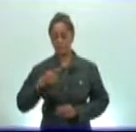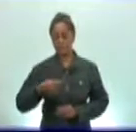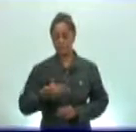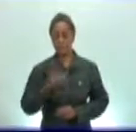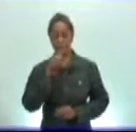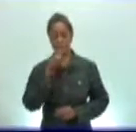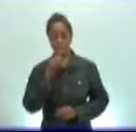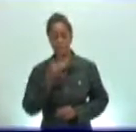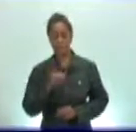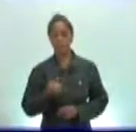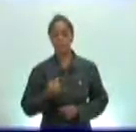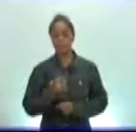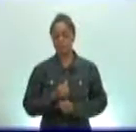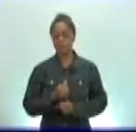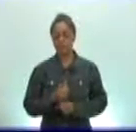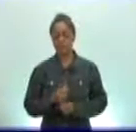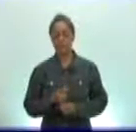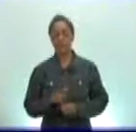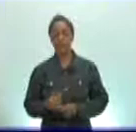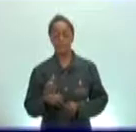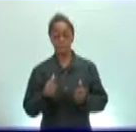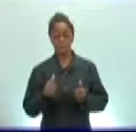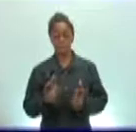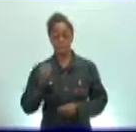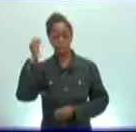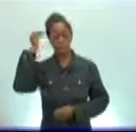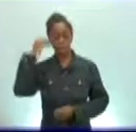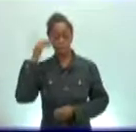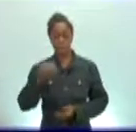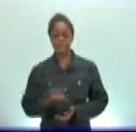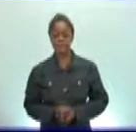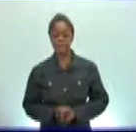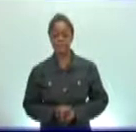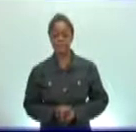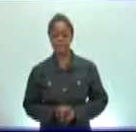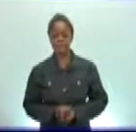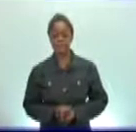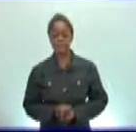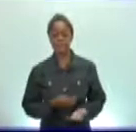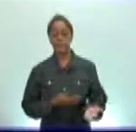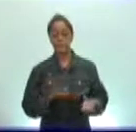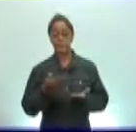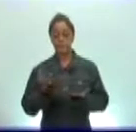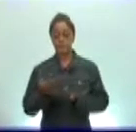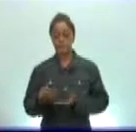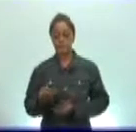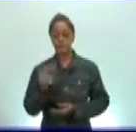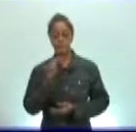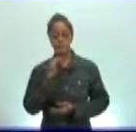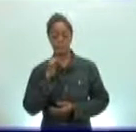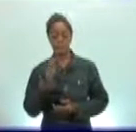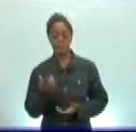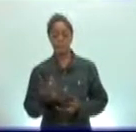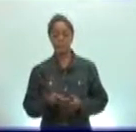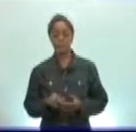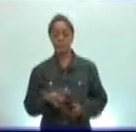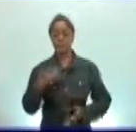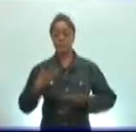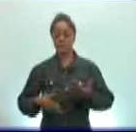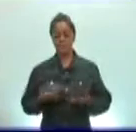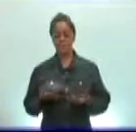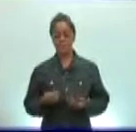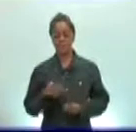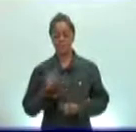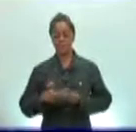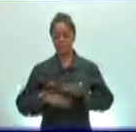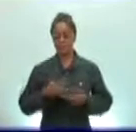puedan perfeccionar sus conocimientos. Les presentamos la imagen con las actividades que van